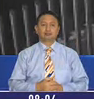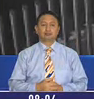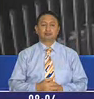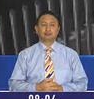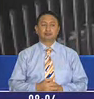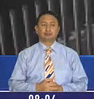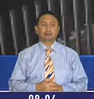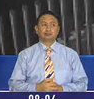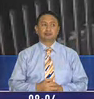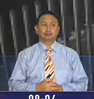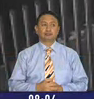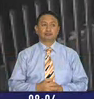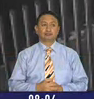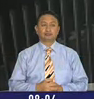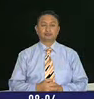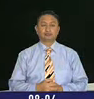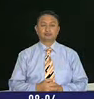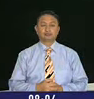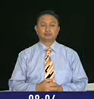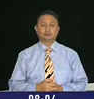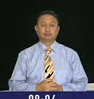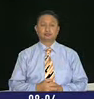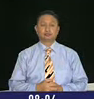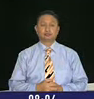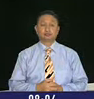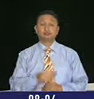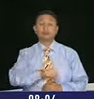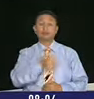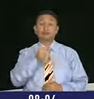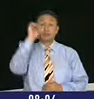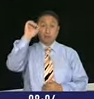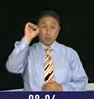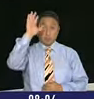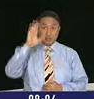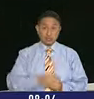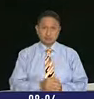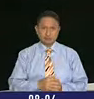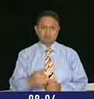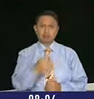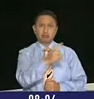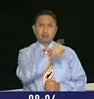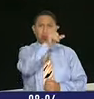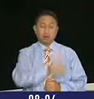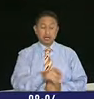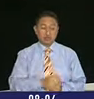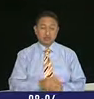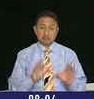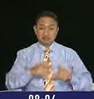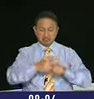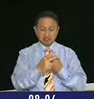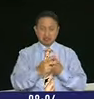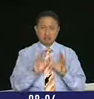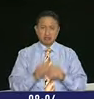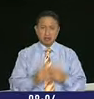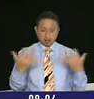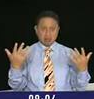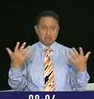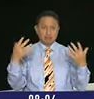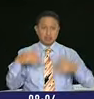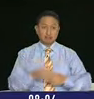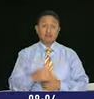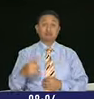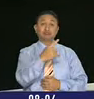Informó Marilyn Jaramillo. Y otros videos de seguridad captaron cómo delincuentes sin herramientas, más que sus propias